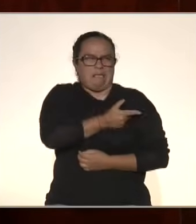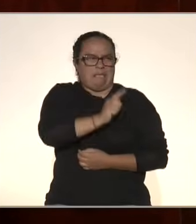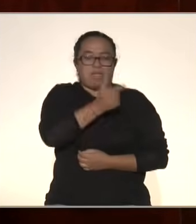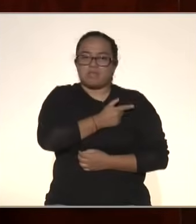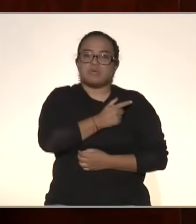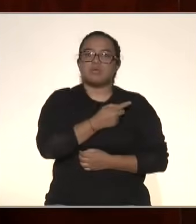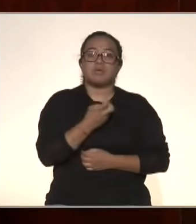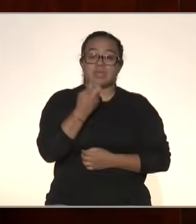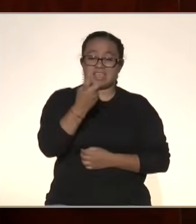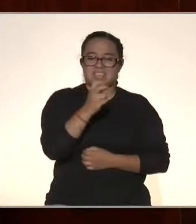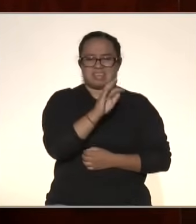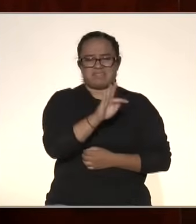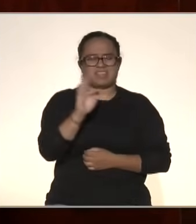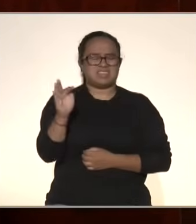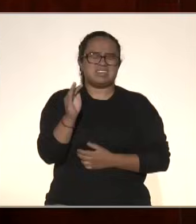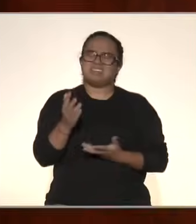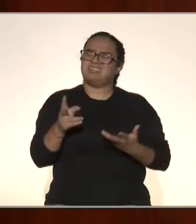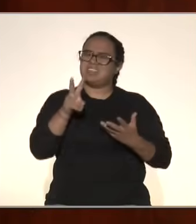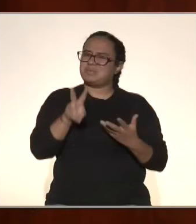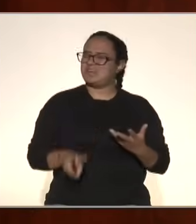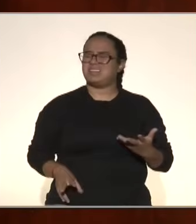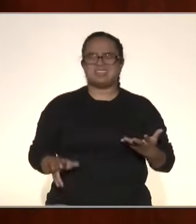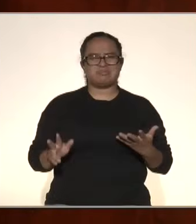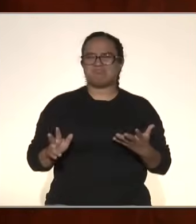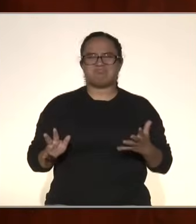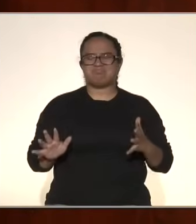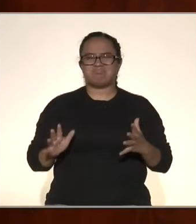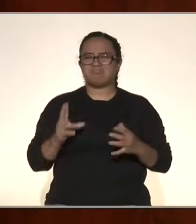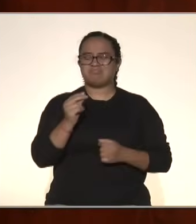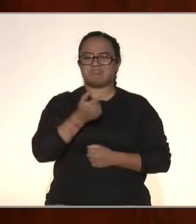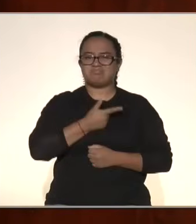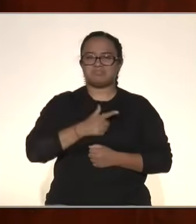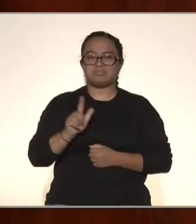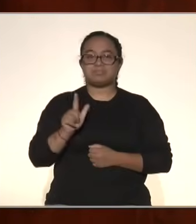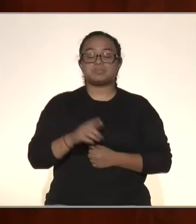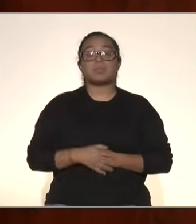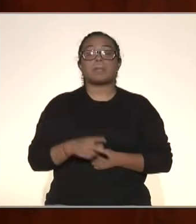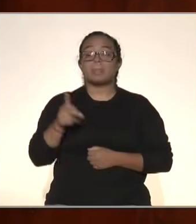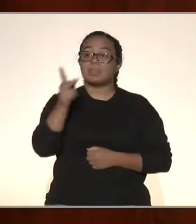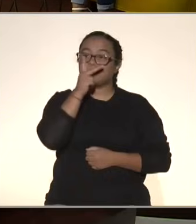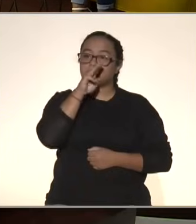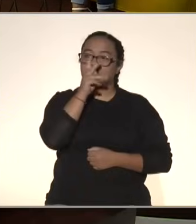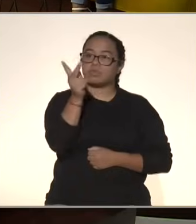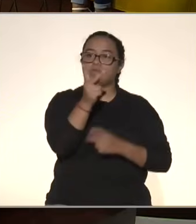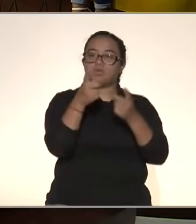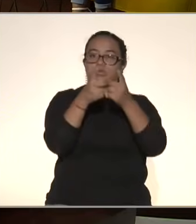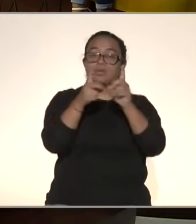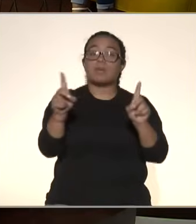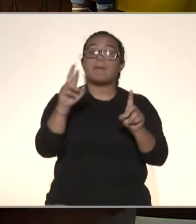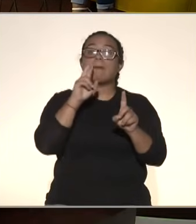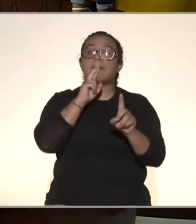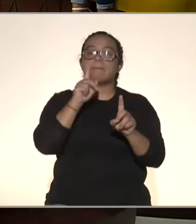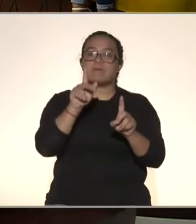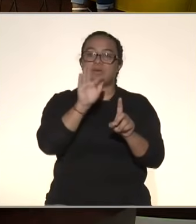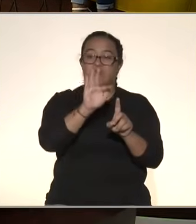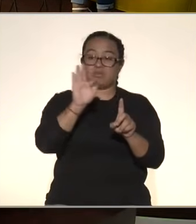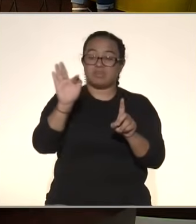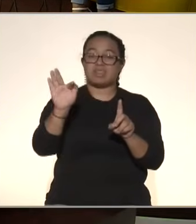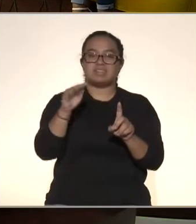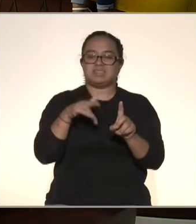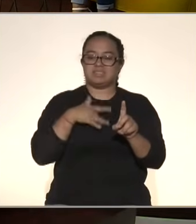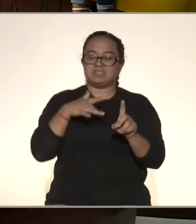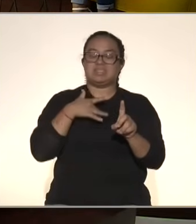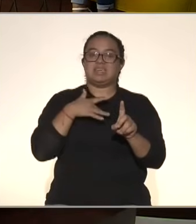años crucificando estas fechas, porque además, por tener papás divorciados, espero que lleguen las fechas con mucho temor de ir